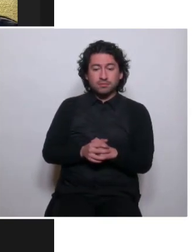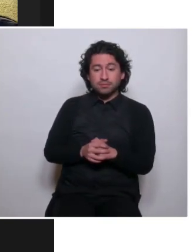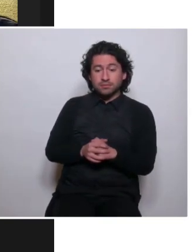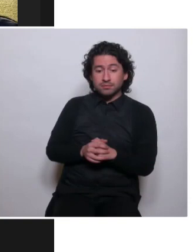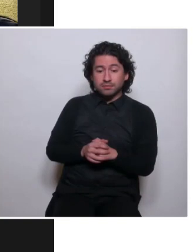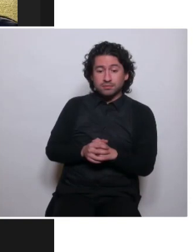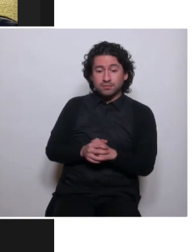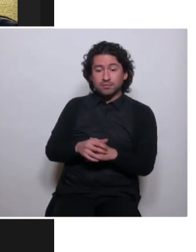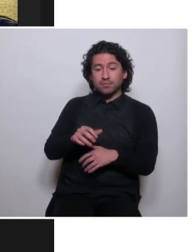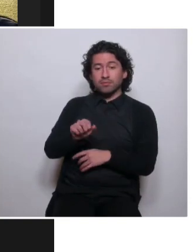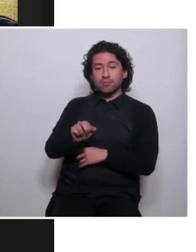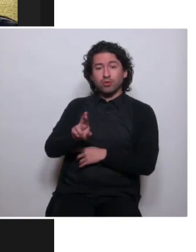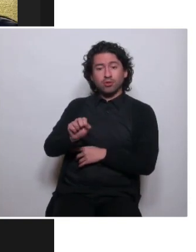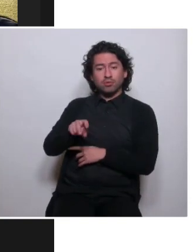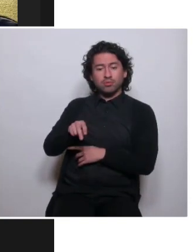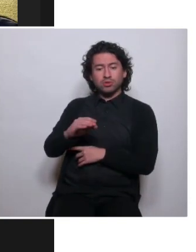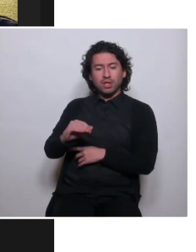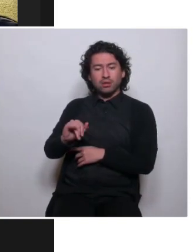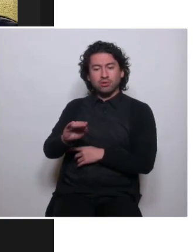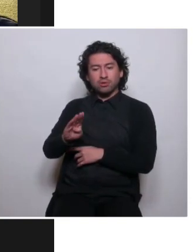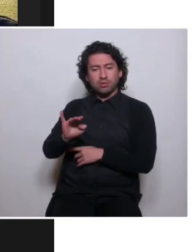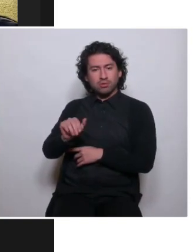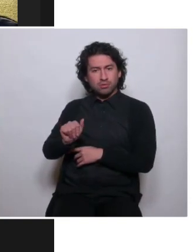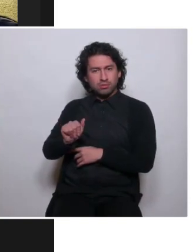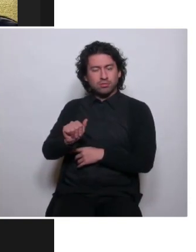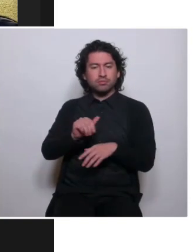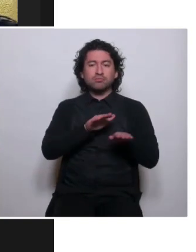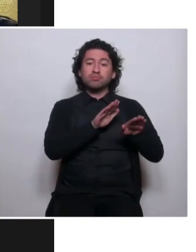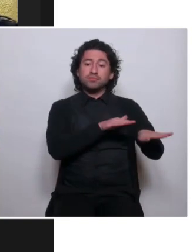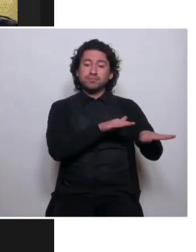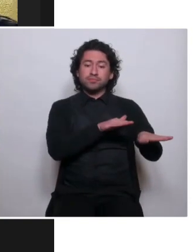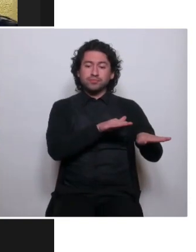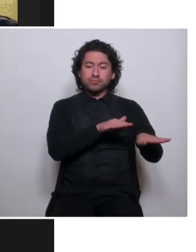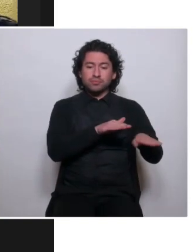Señor Jorge Arancibia. A favor, señor secretario.